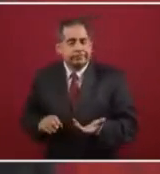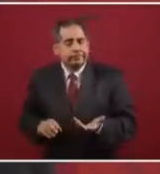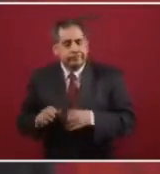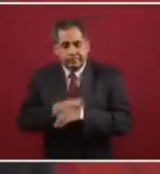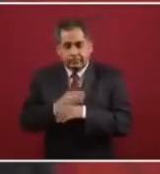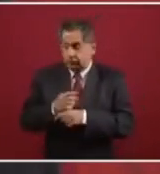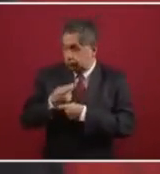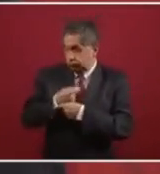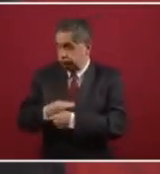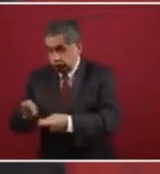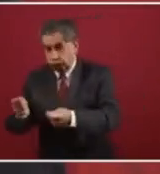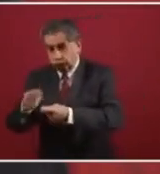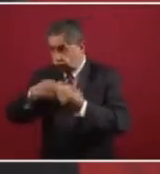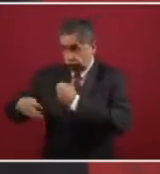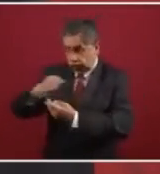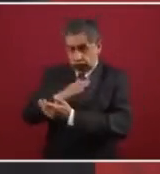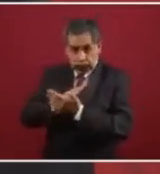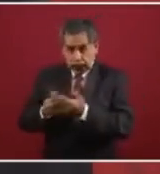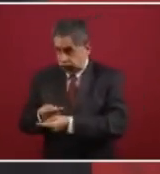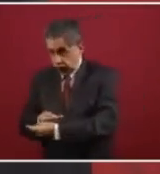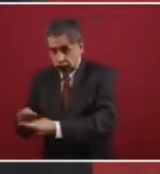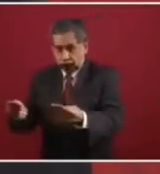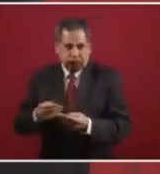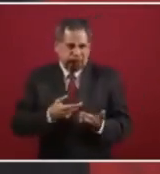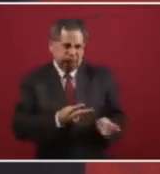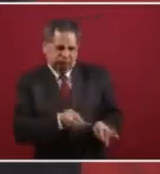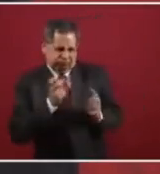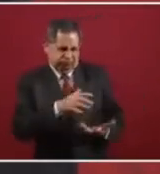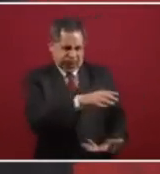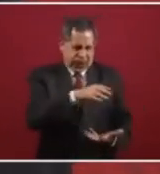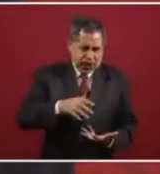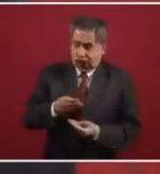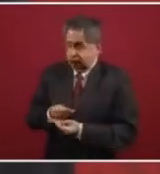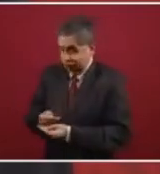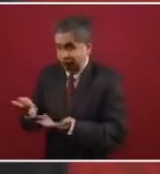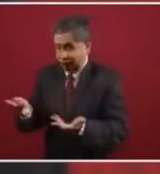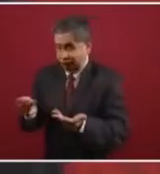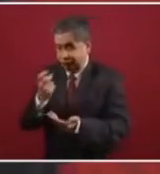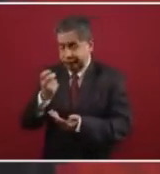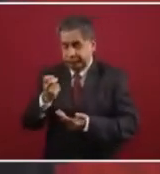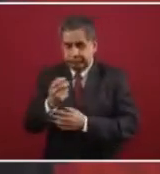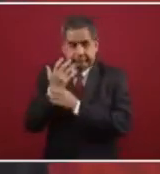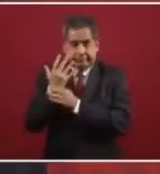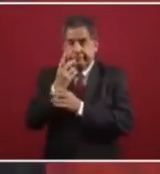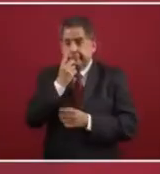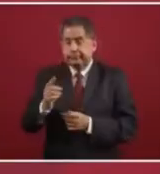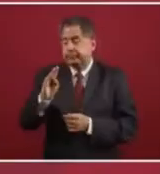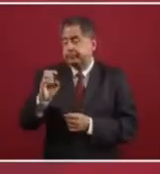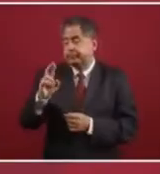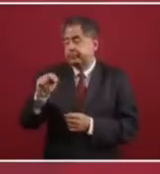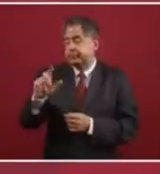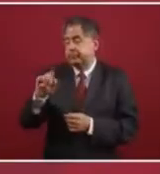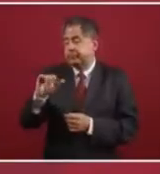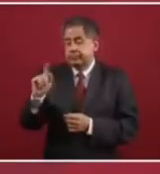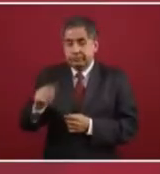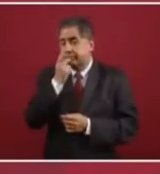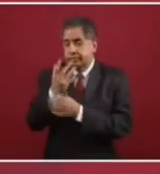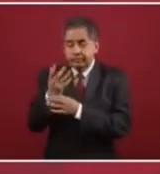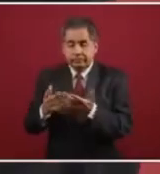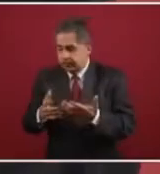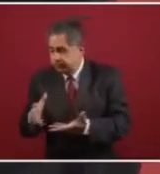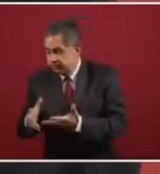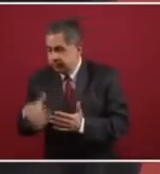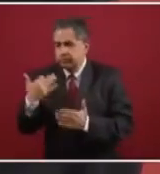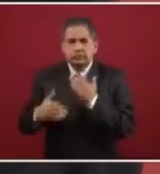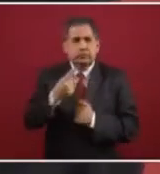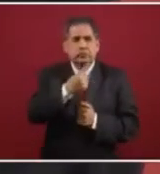porque antes de la distribución, antes de que lo repartieran, cito textualmente lo que dice Bernal, faltaba